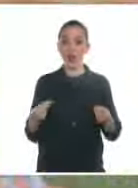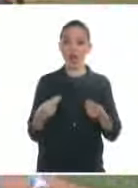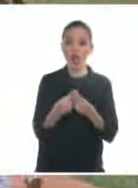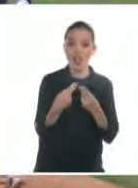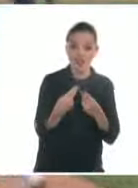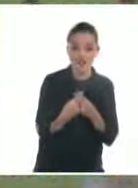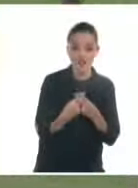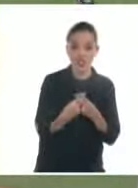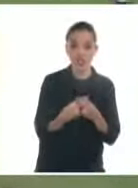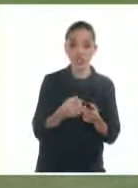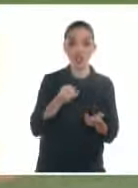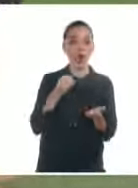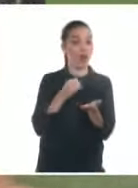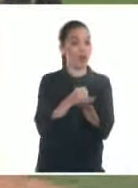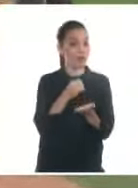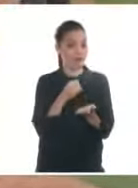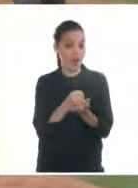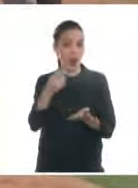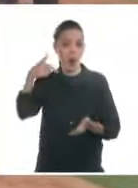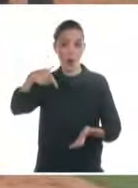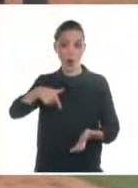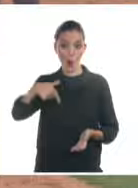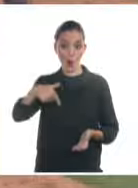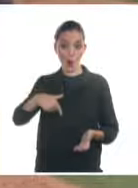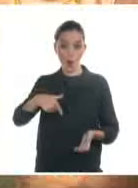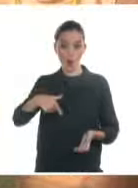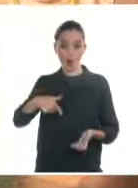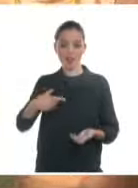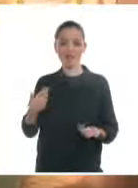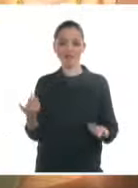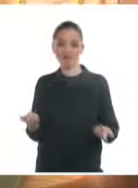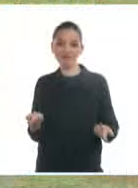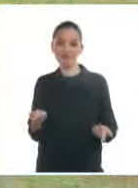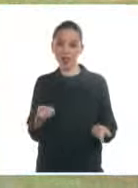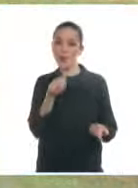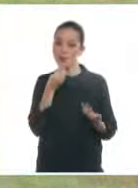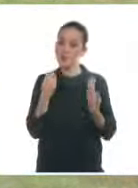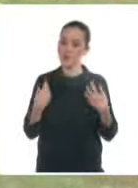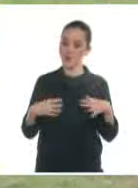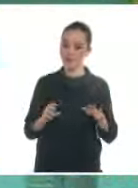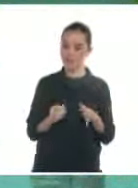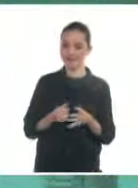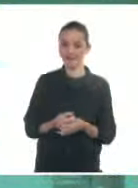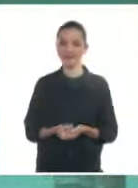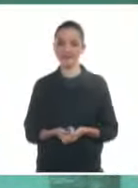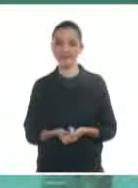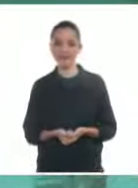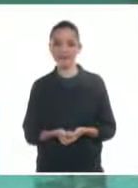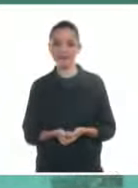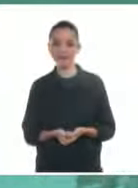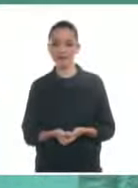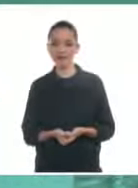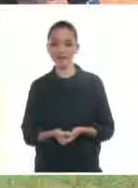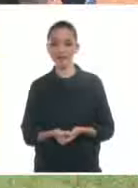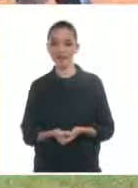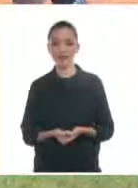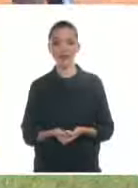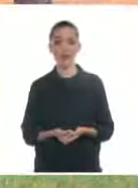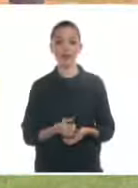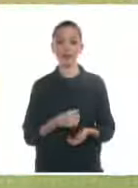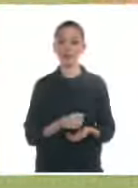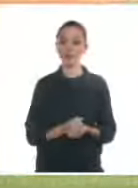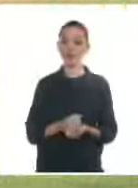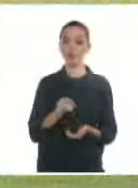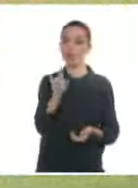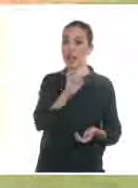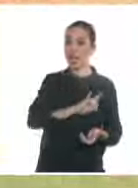los anfitriones por la vía lechada salieron airosos. Con el cotejo 2-1 favorable a los locales, la novena gramontina, con soberbio trabajo